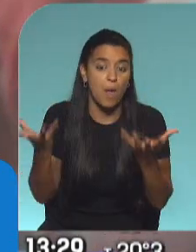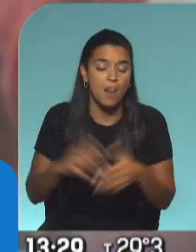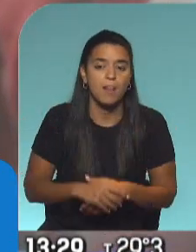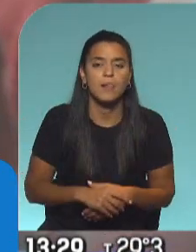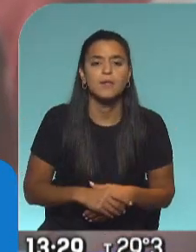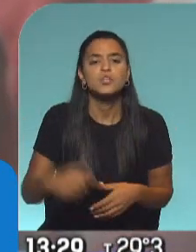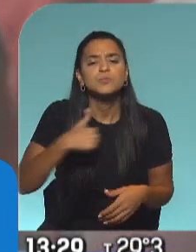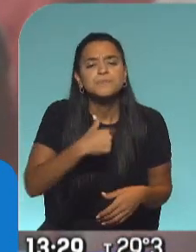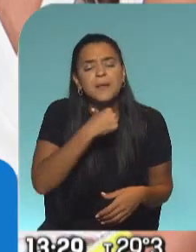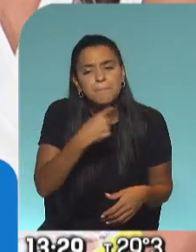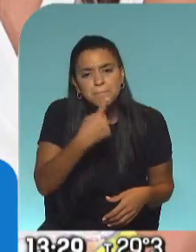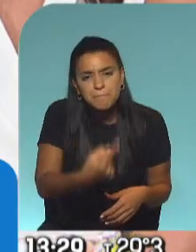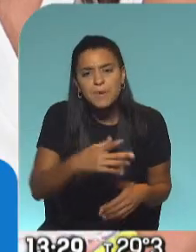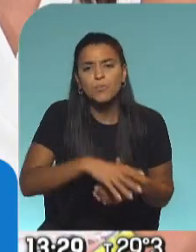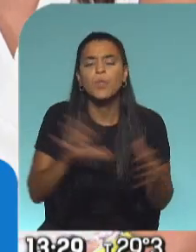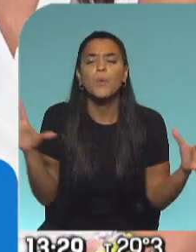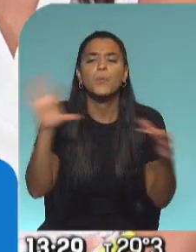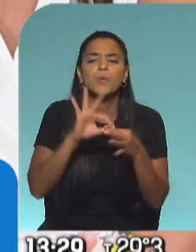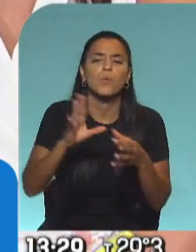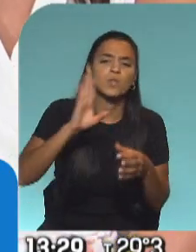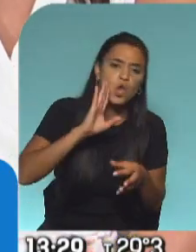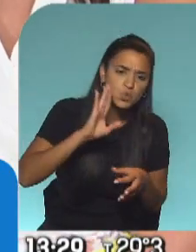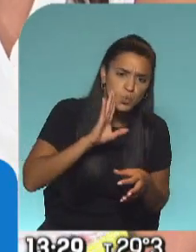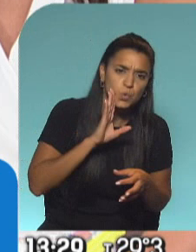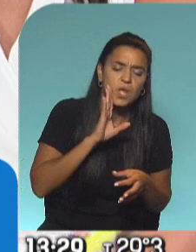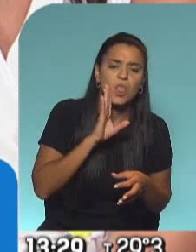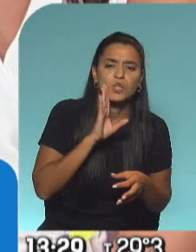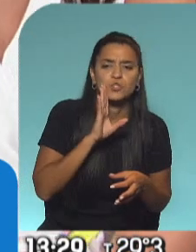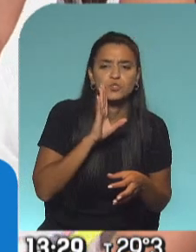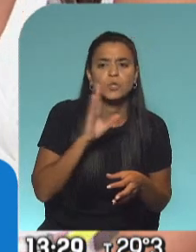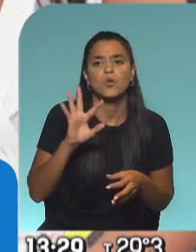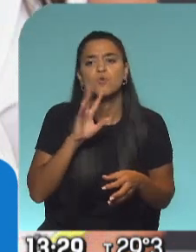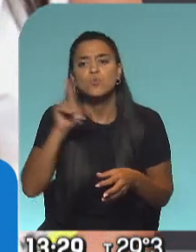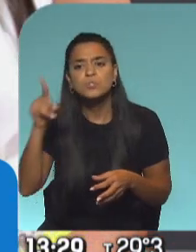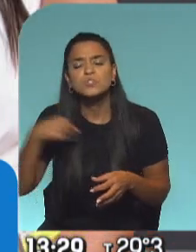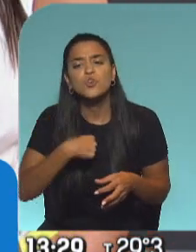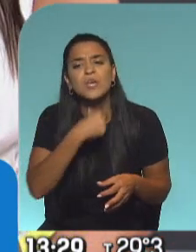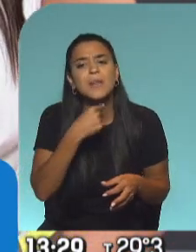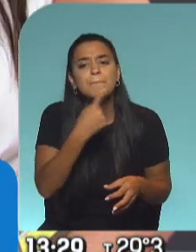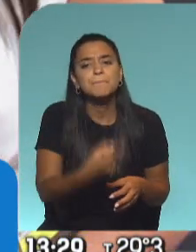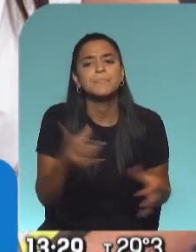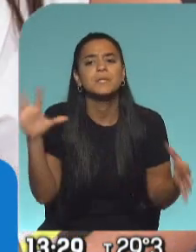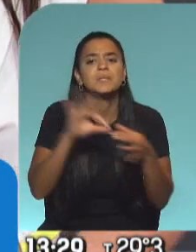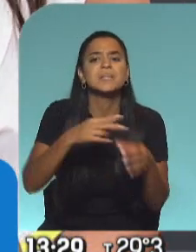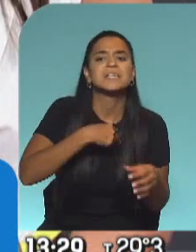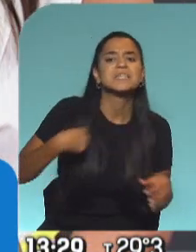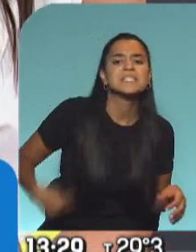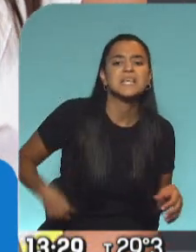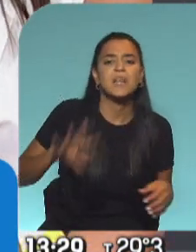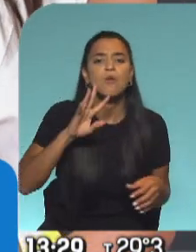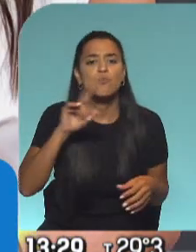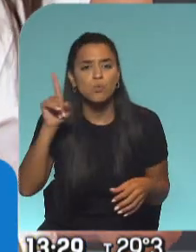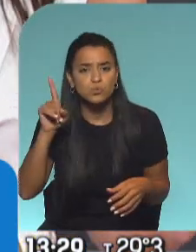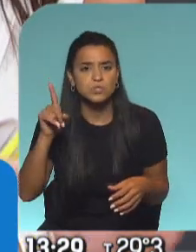Jorge, quería preguntarte, hablamos del vínculo Estados Unidos Rusia, quería preguntarte sobre el vínculo China-Rusia. En este